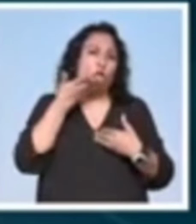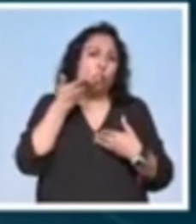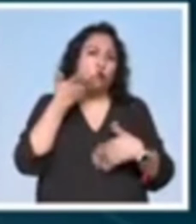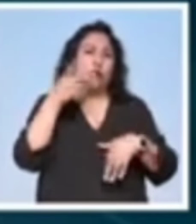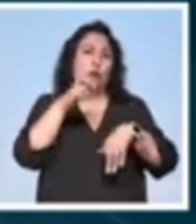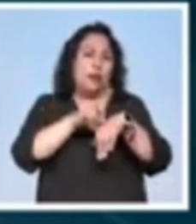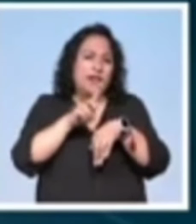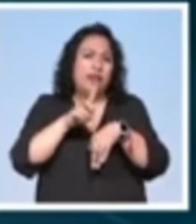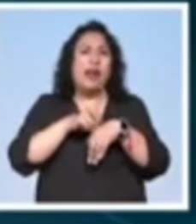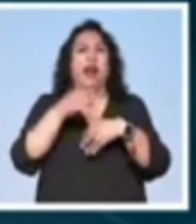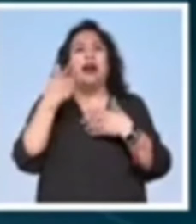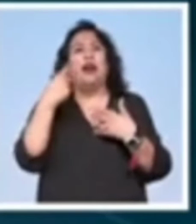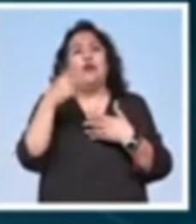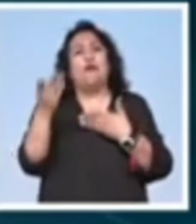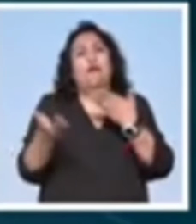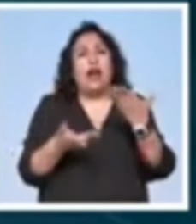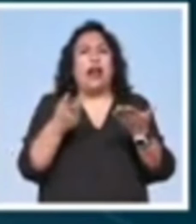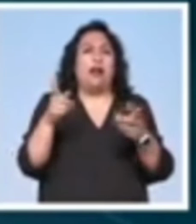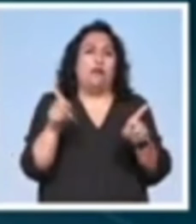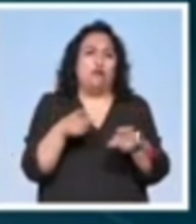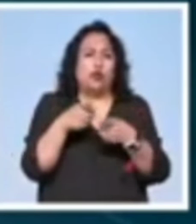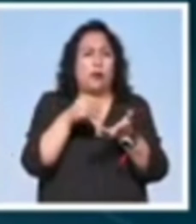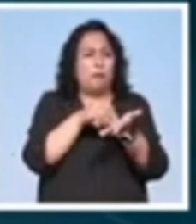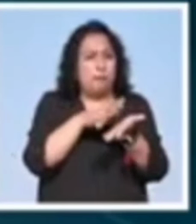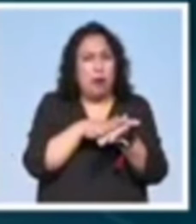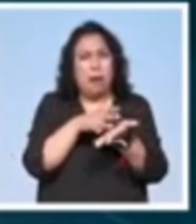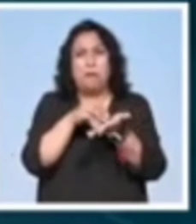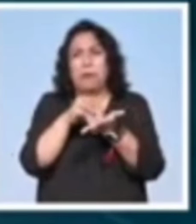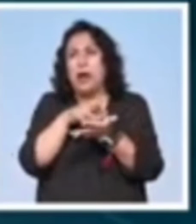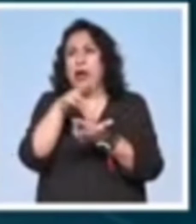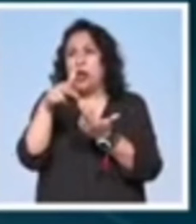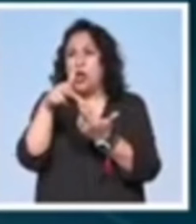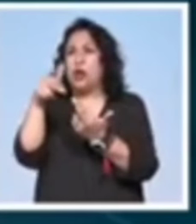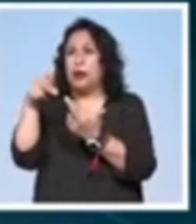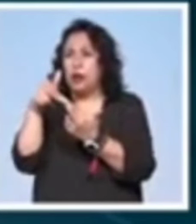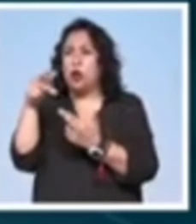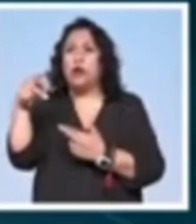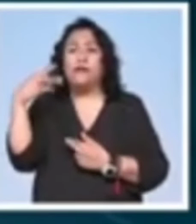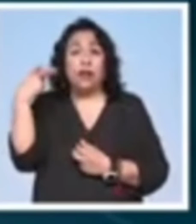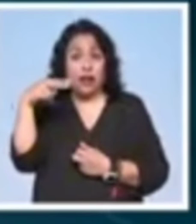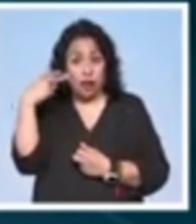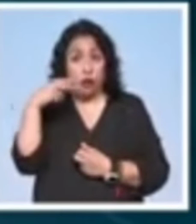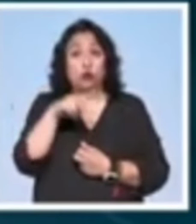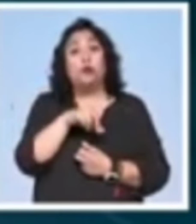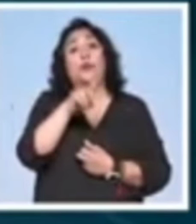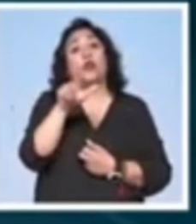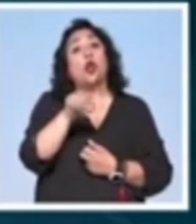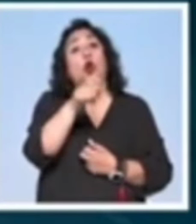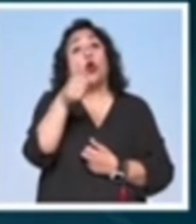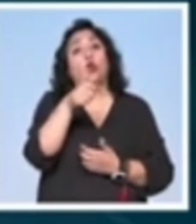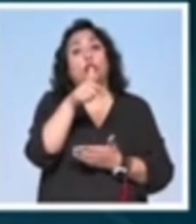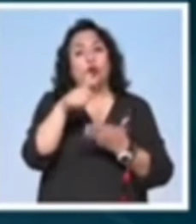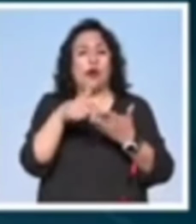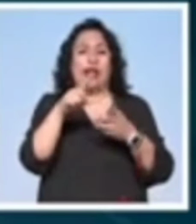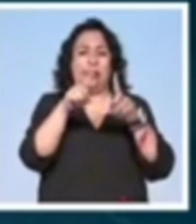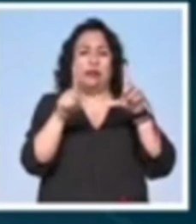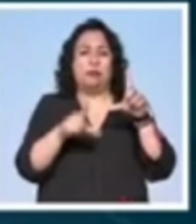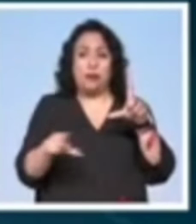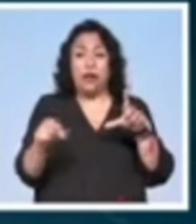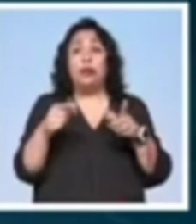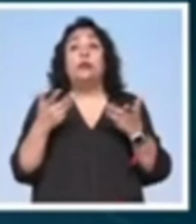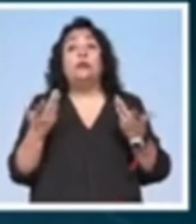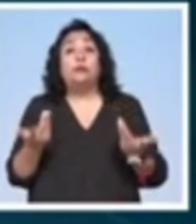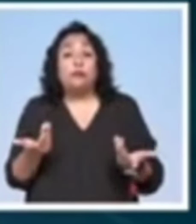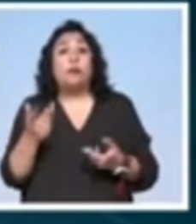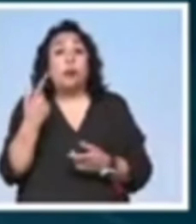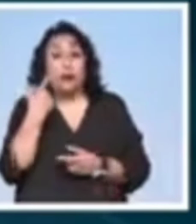costumbres, los rituales, la danza, la música de ciertas regiones de Veracruz y luego de otras partes del país. Y por lo tanto